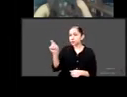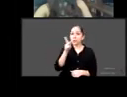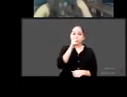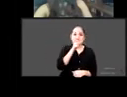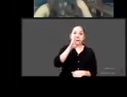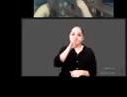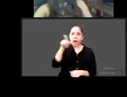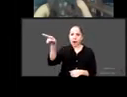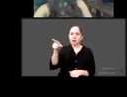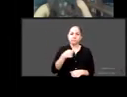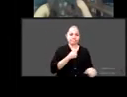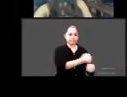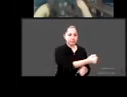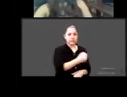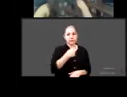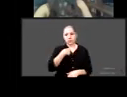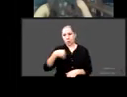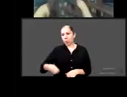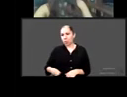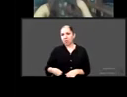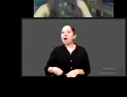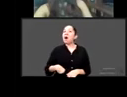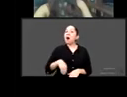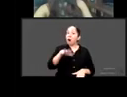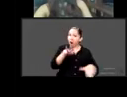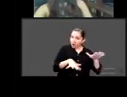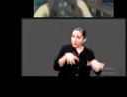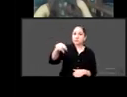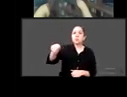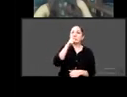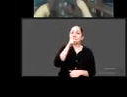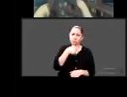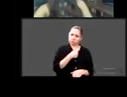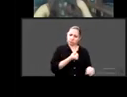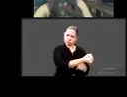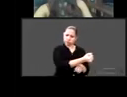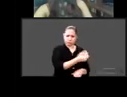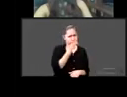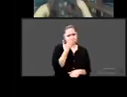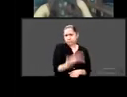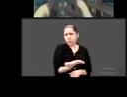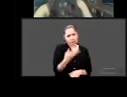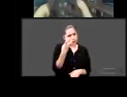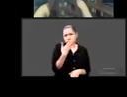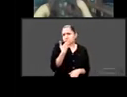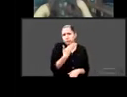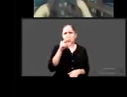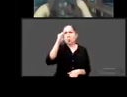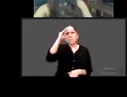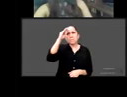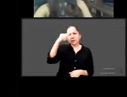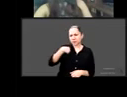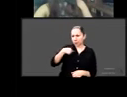todos. Hay algunos que piensan que están haciendo lo correcto y por lo tanto no hay culpa. Y eso es muy peligroso porque la culpa es un sentimiento